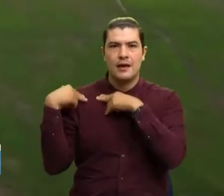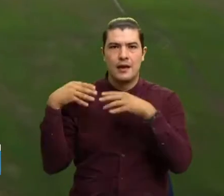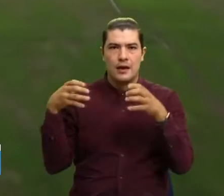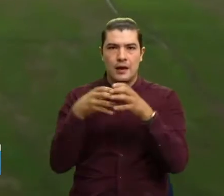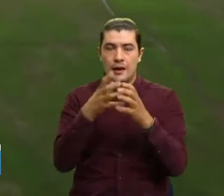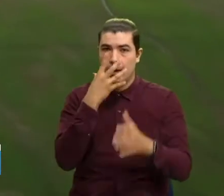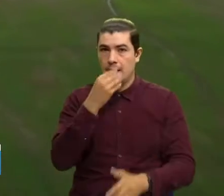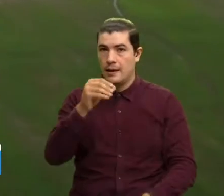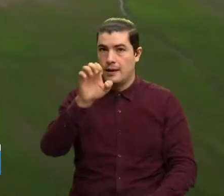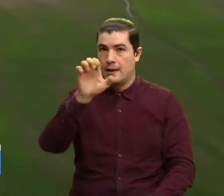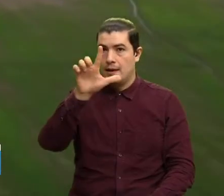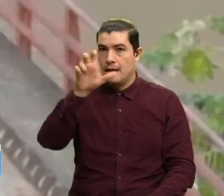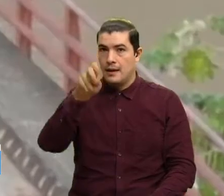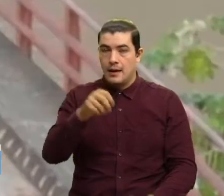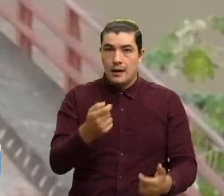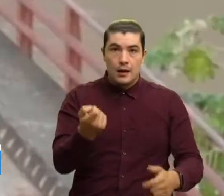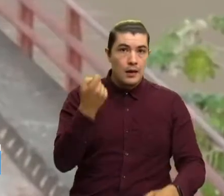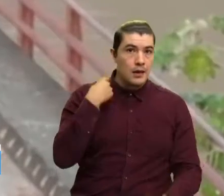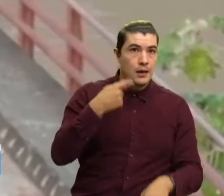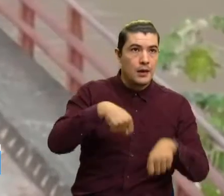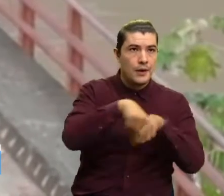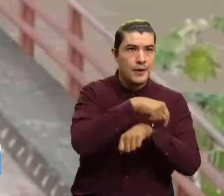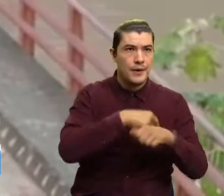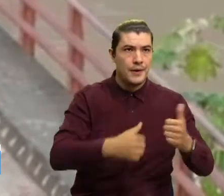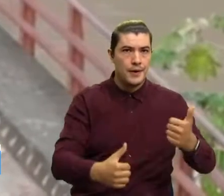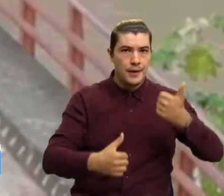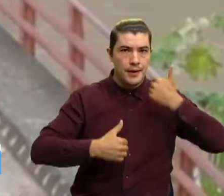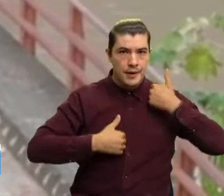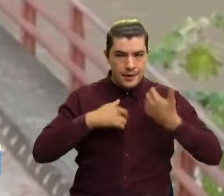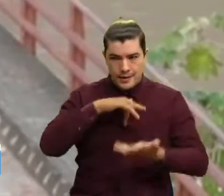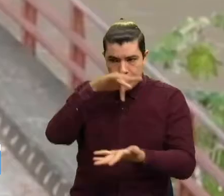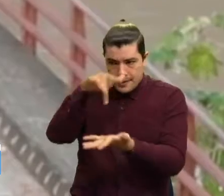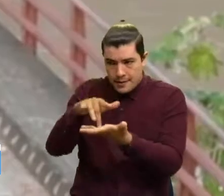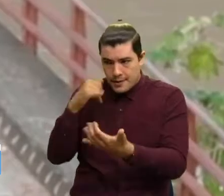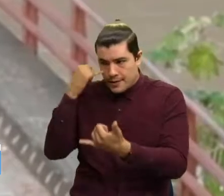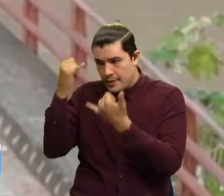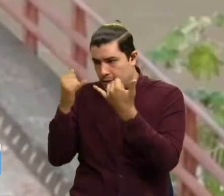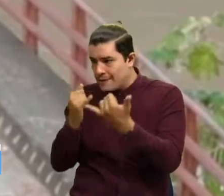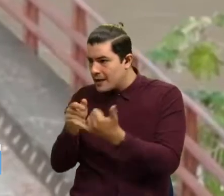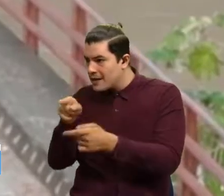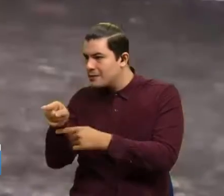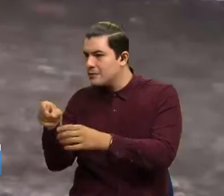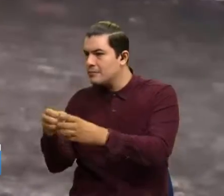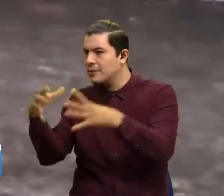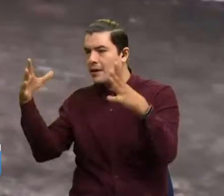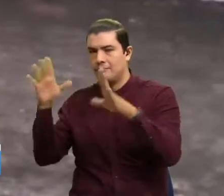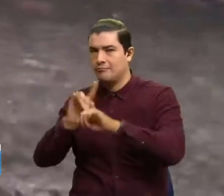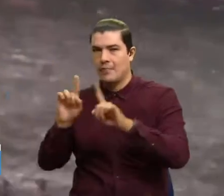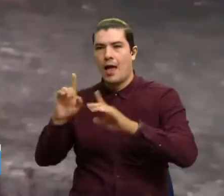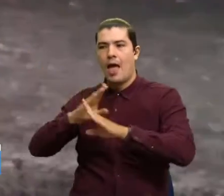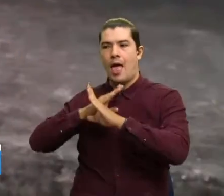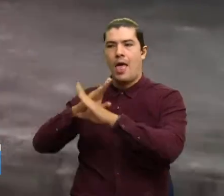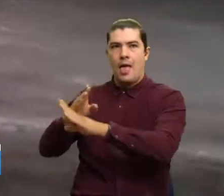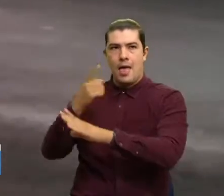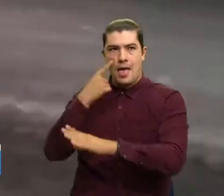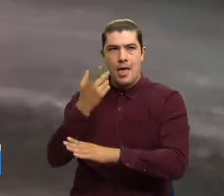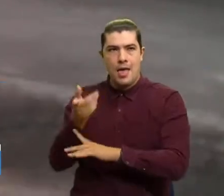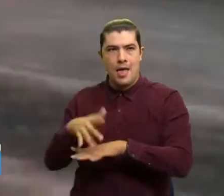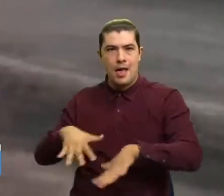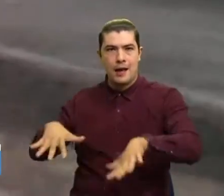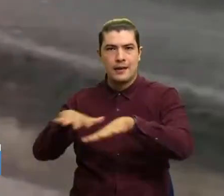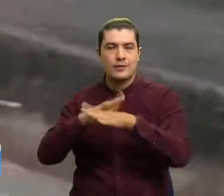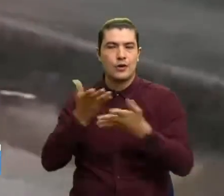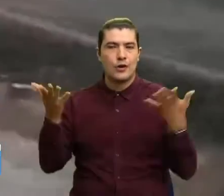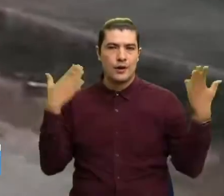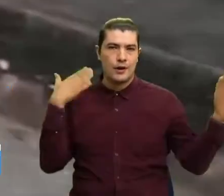las últimas horas, tropas del Ejército Nacional lograron neutralizar una acción terrorista con artefacto explosivo en la vereda Puerto